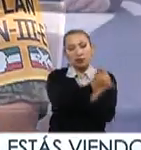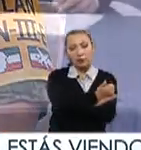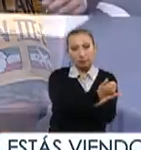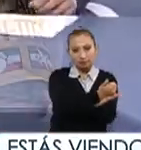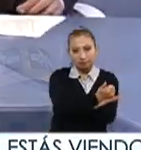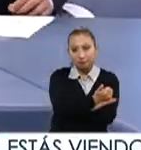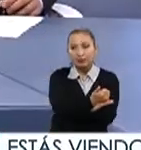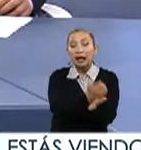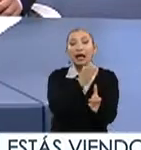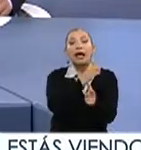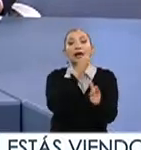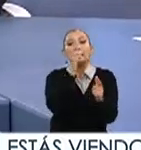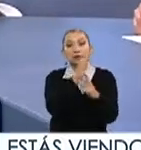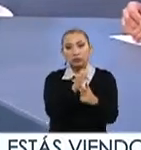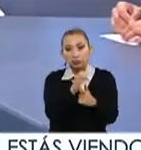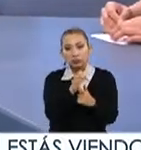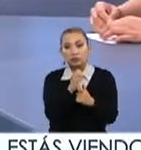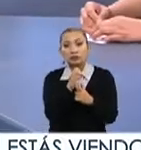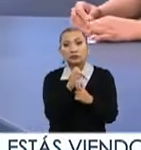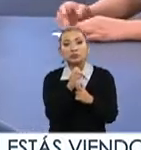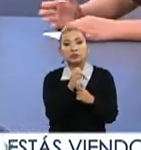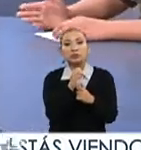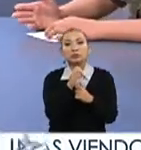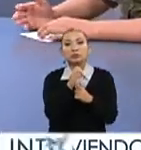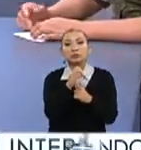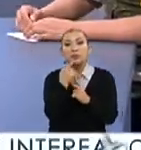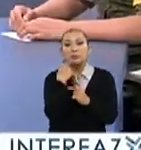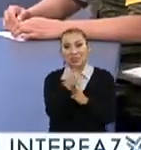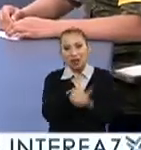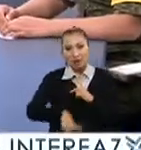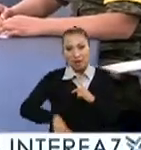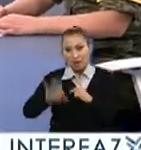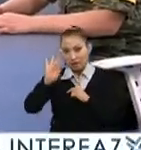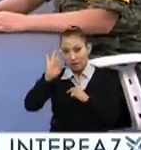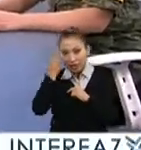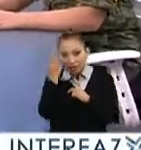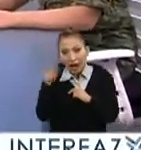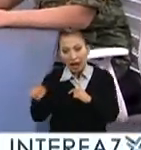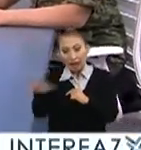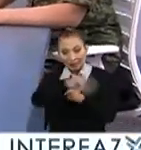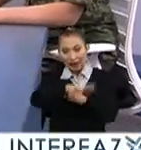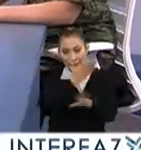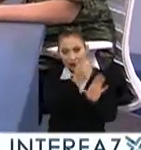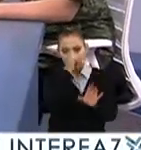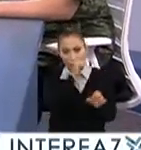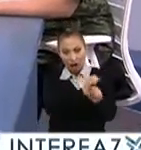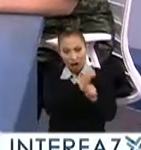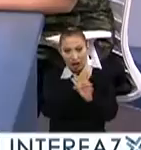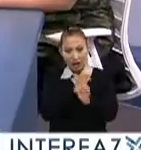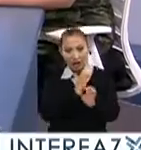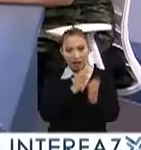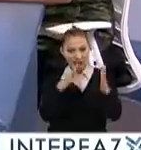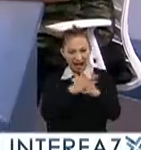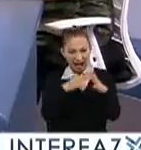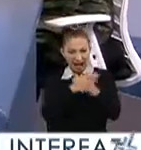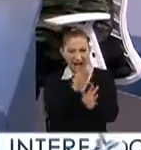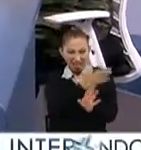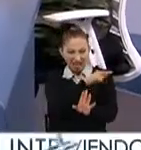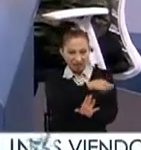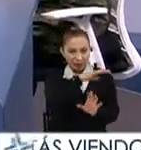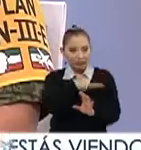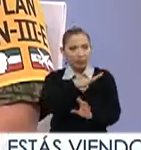Es cuando le ordena el gobierno federal al entonces secretario de Guerra, que era